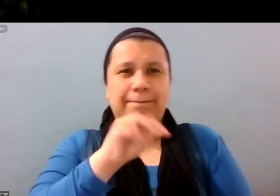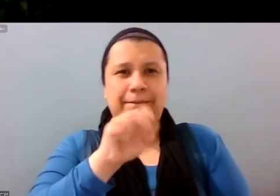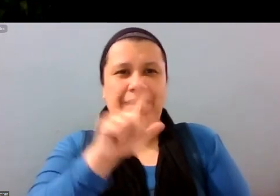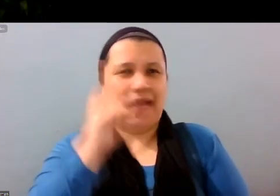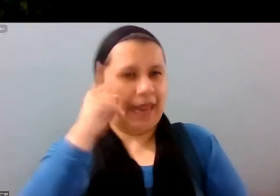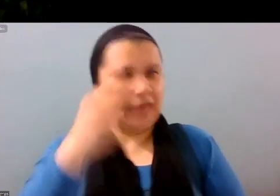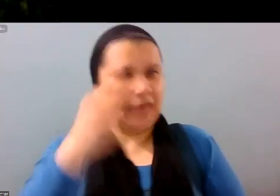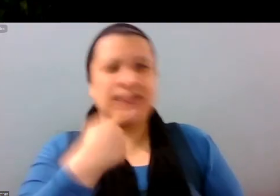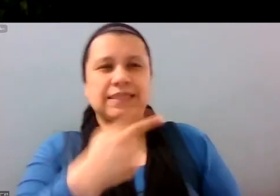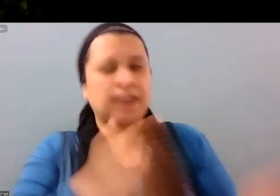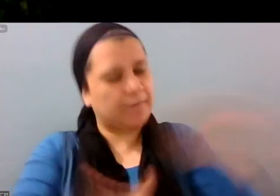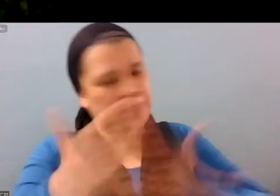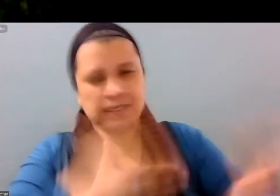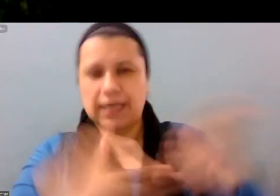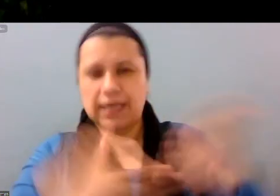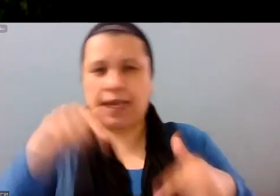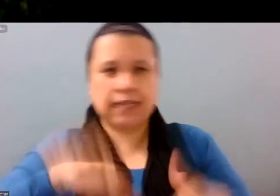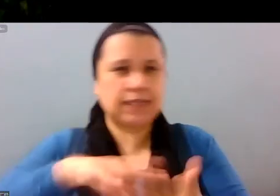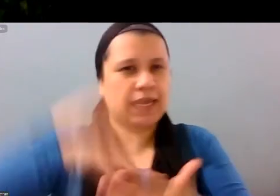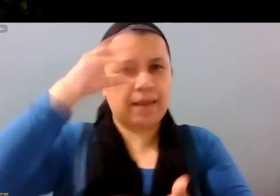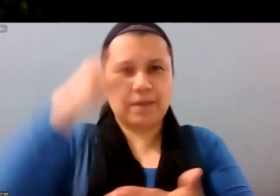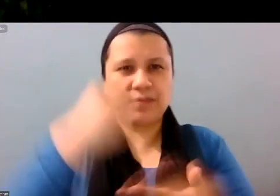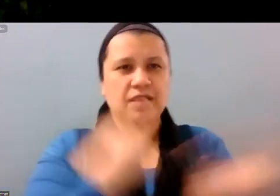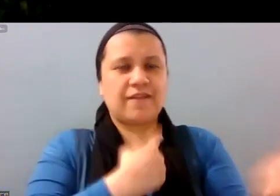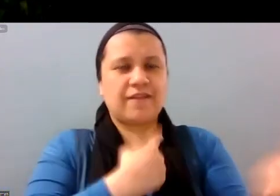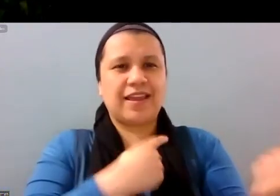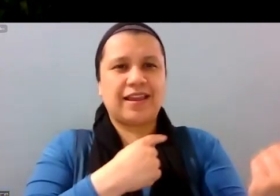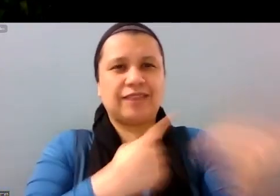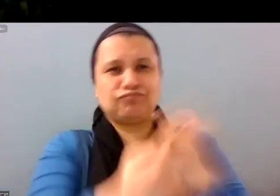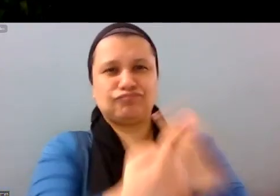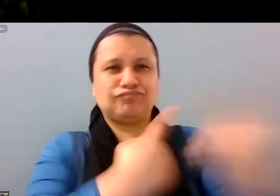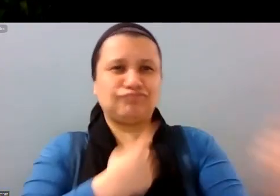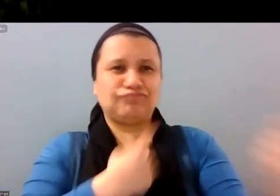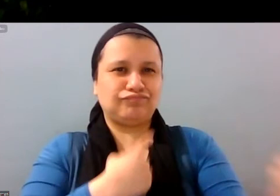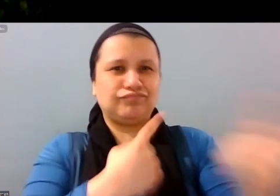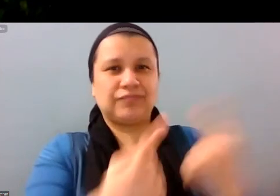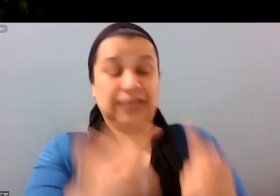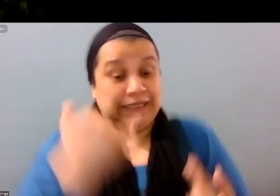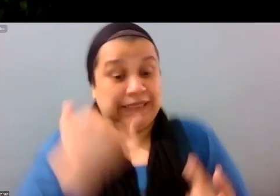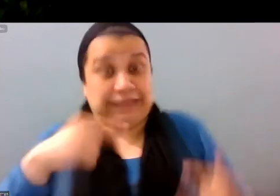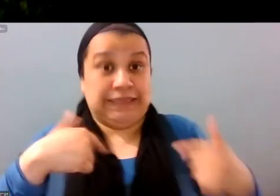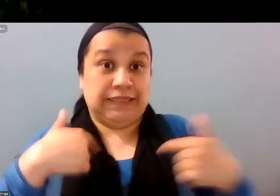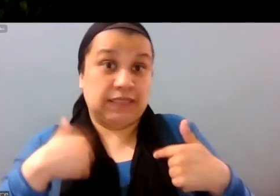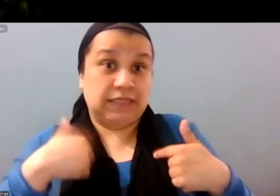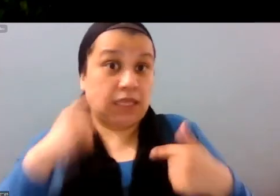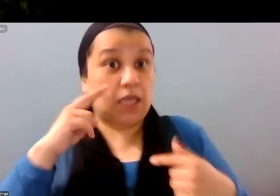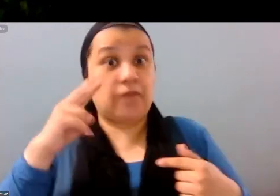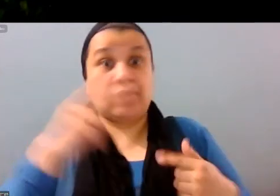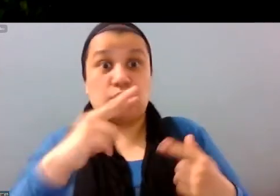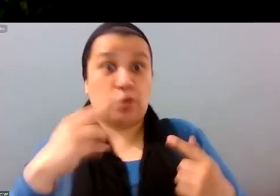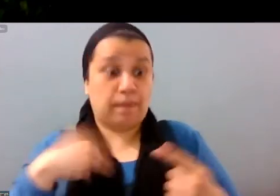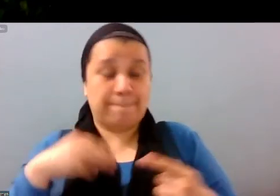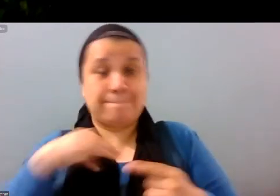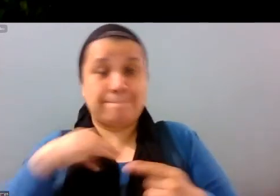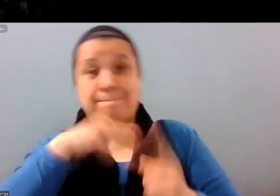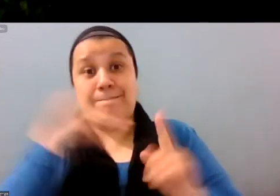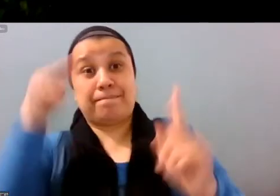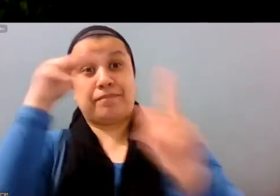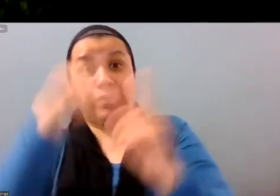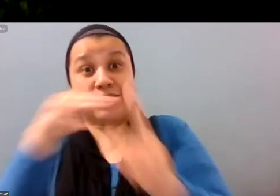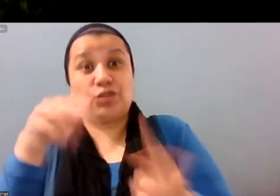es un aprendizaje en doble vía creo que eso es muy importante si bien la visión y la misión de la UNED siempre ha sido la democratización